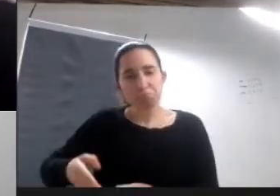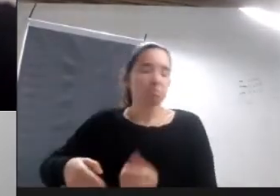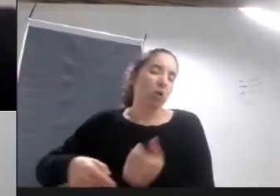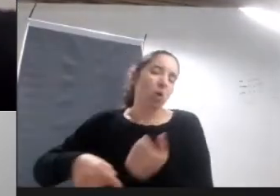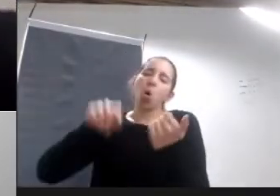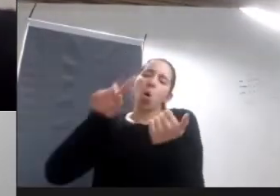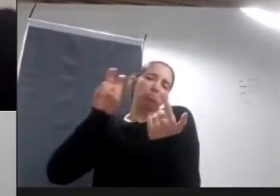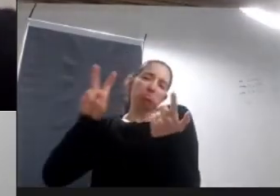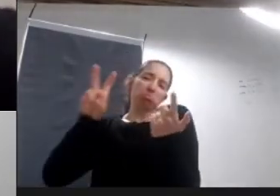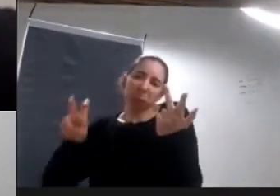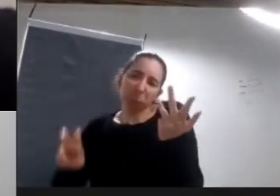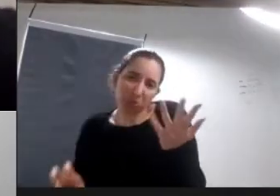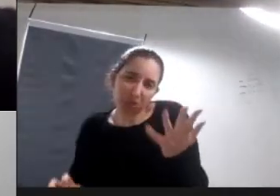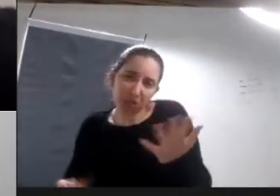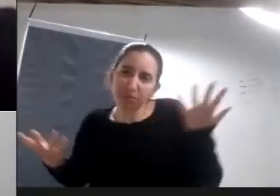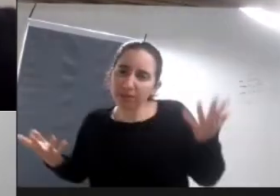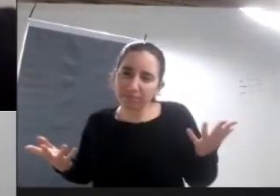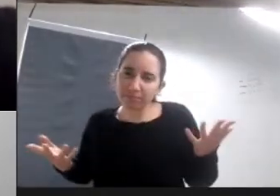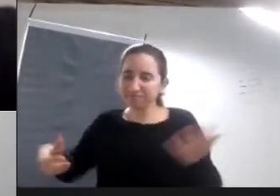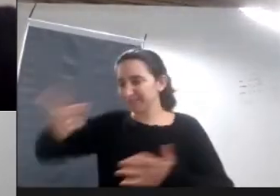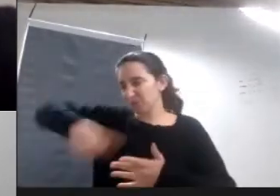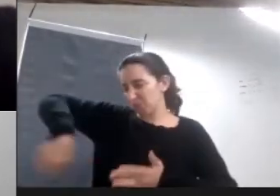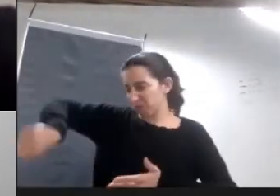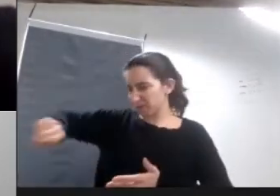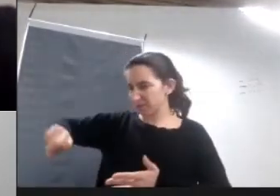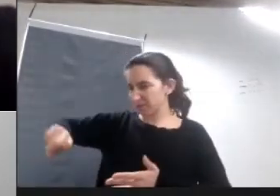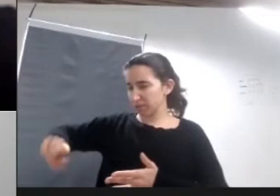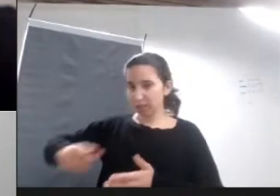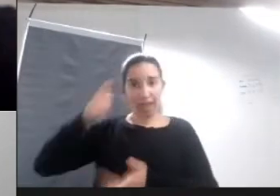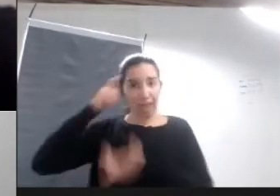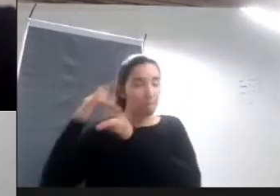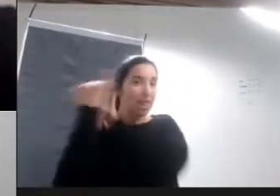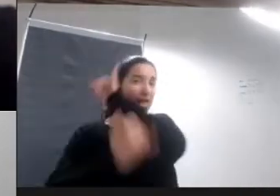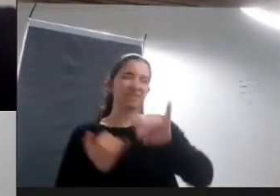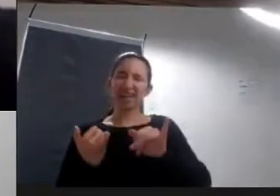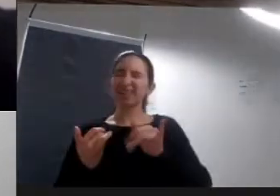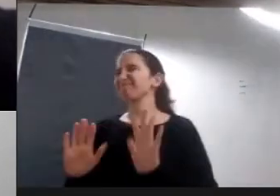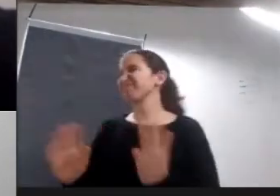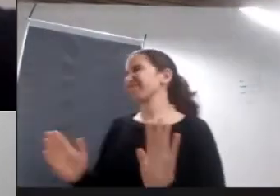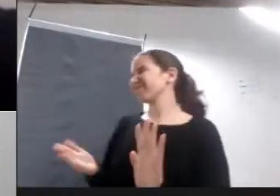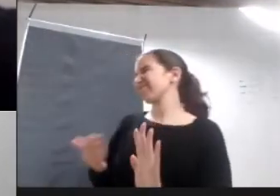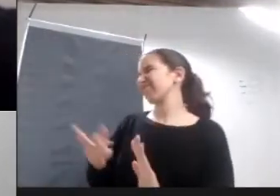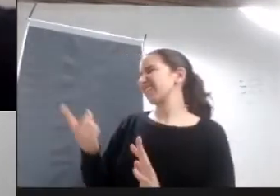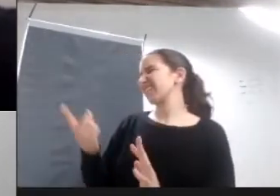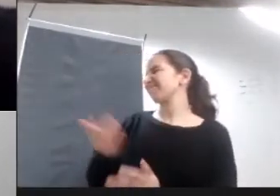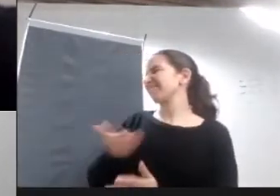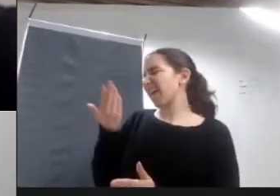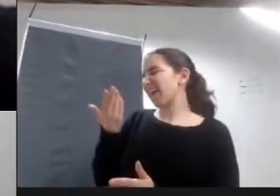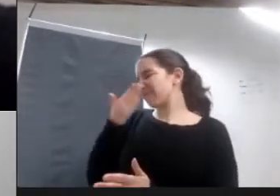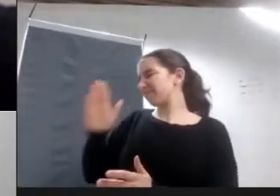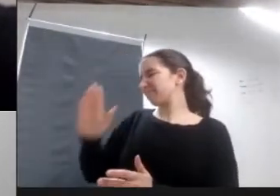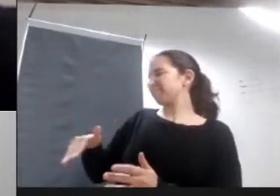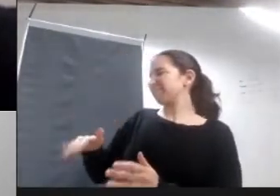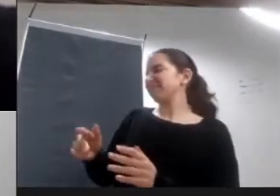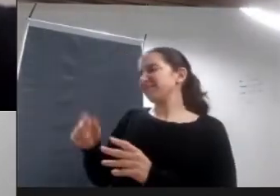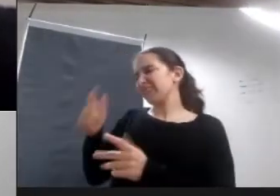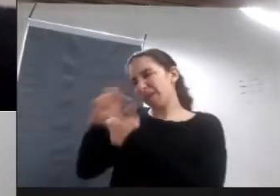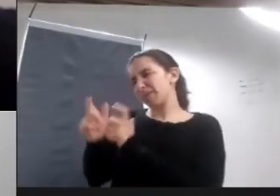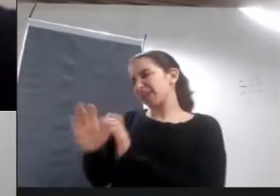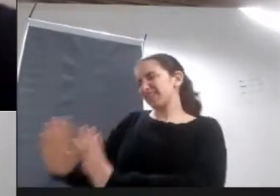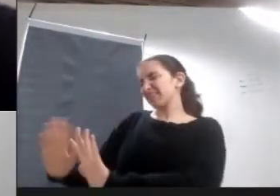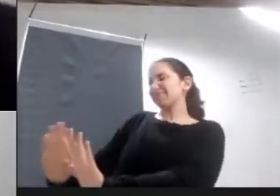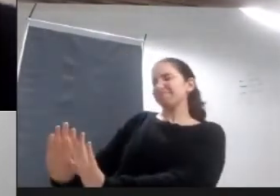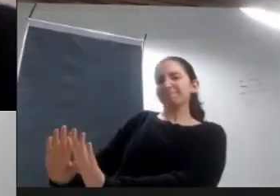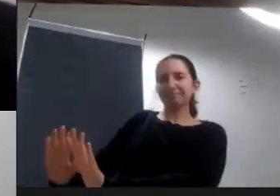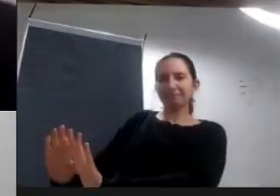por cualquier razón nuestro testimonio no es tomado como un testimonio verdadero y relevante.